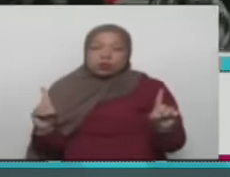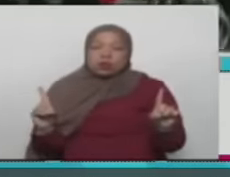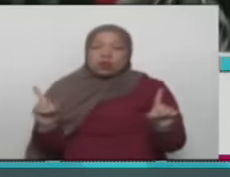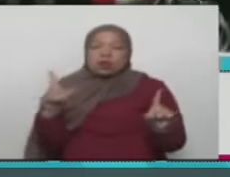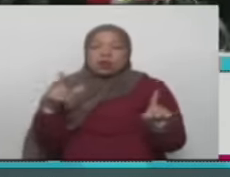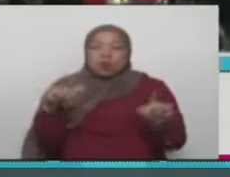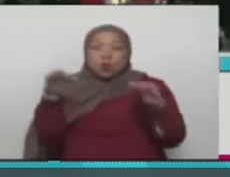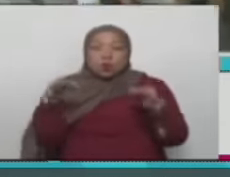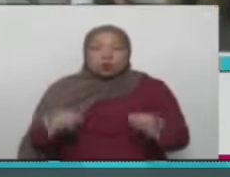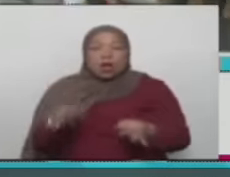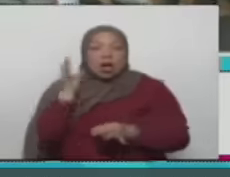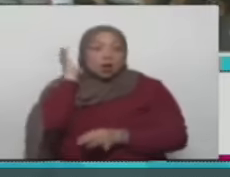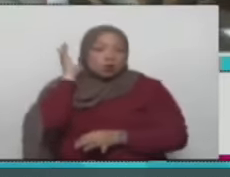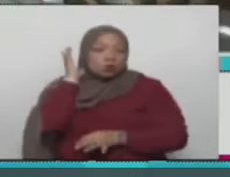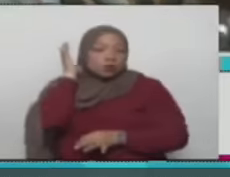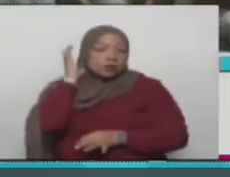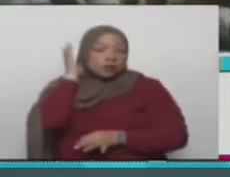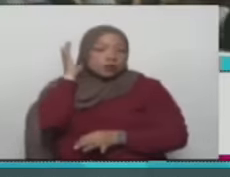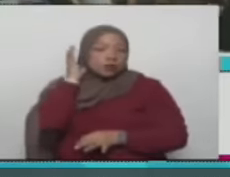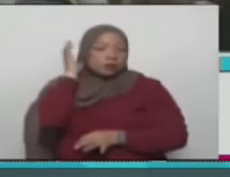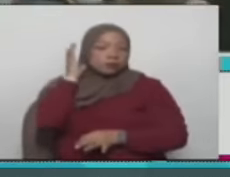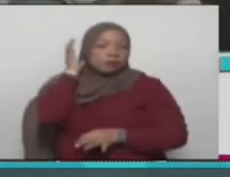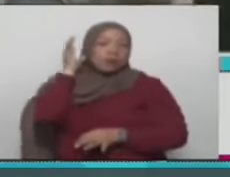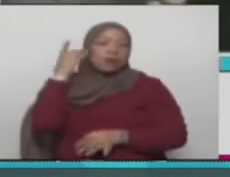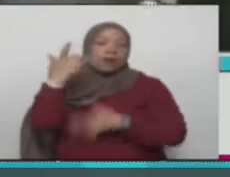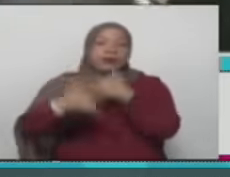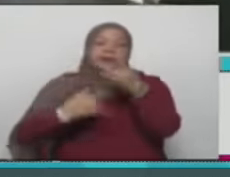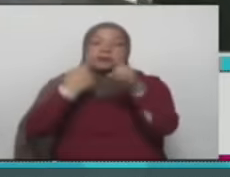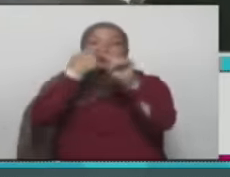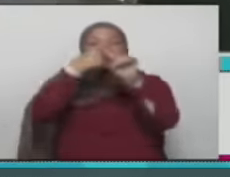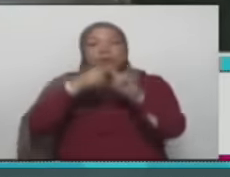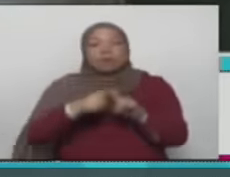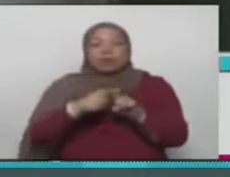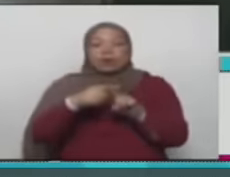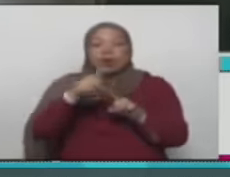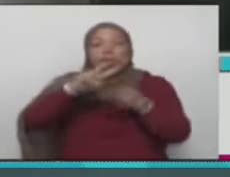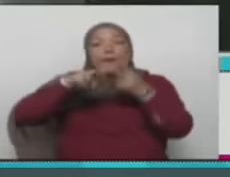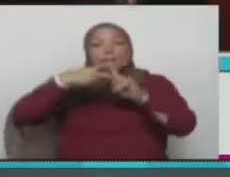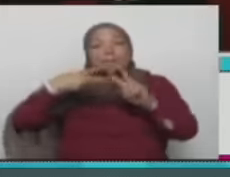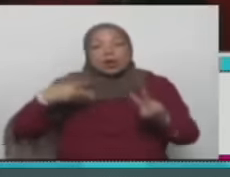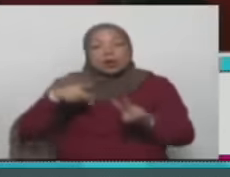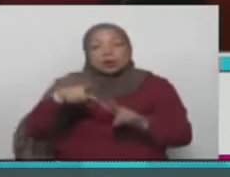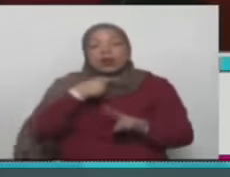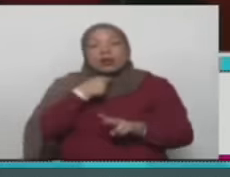gran conciencia como estadista de la paz, que lo es usted